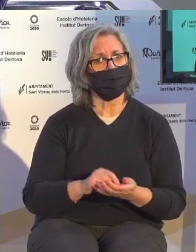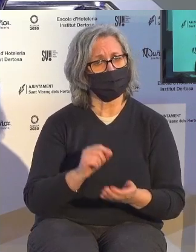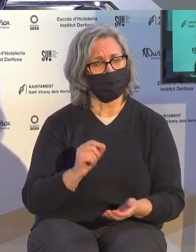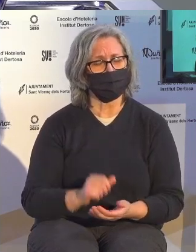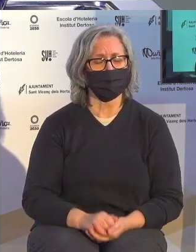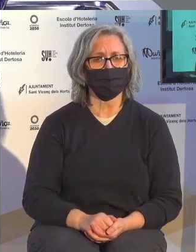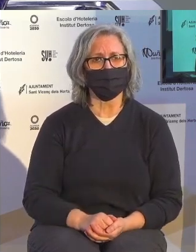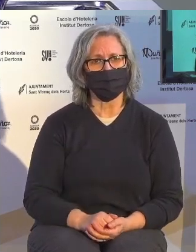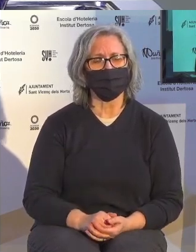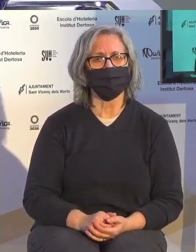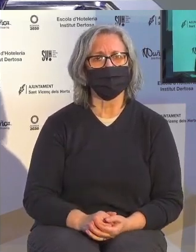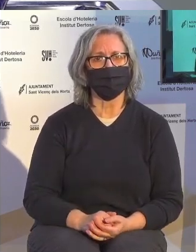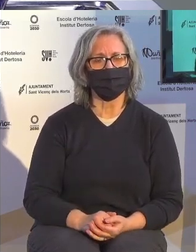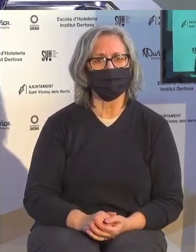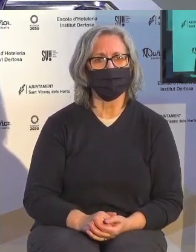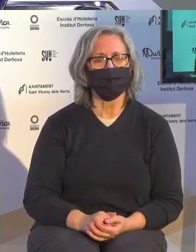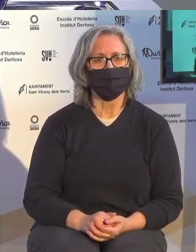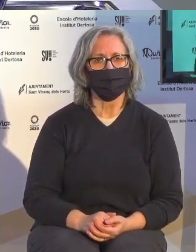perfecto